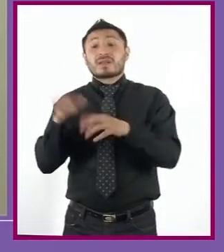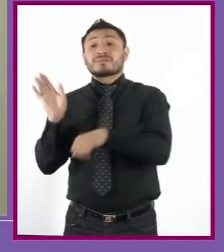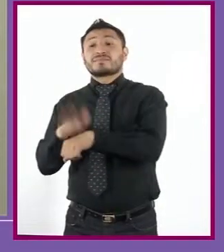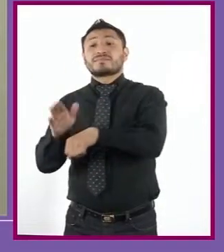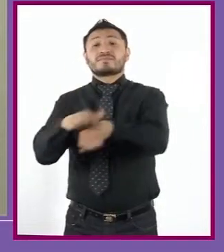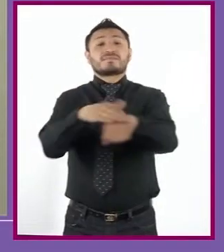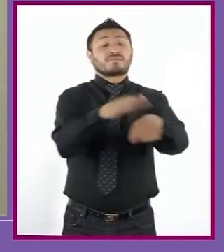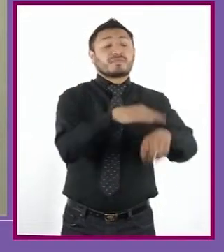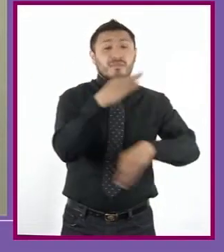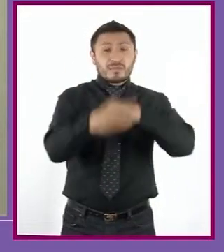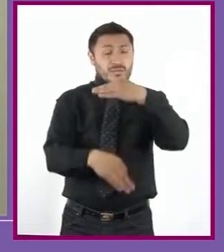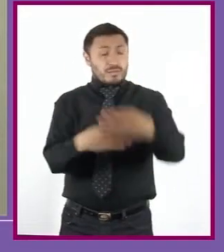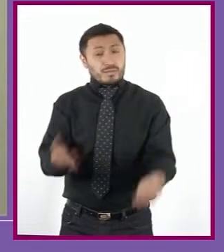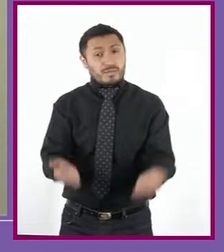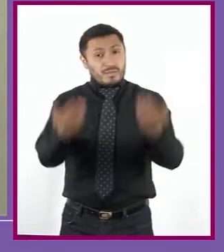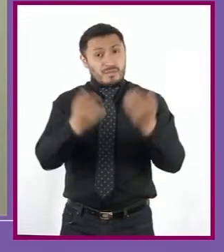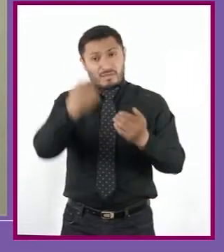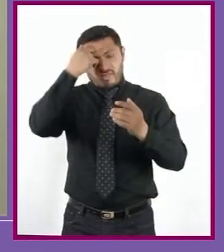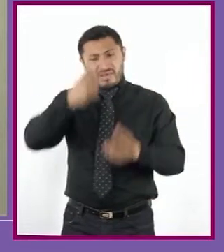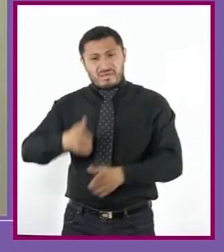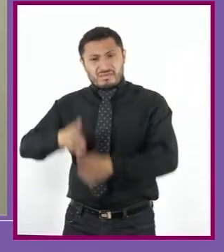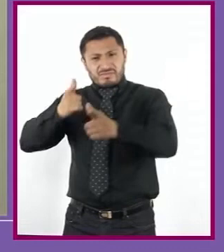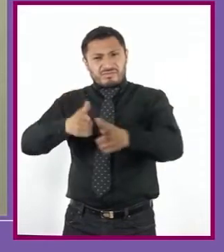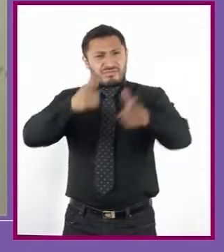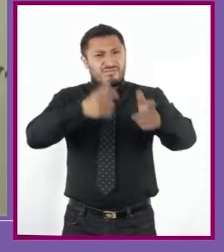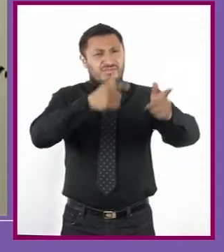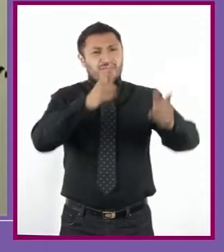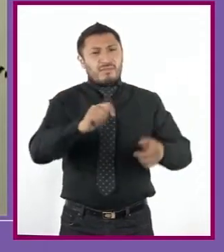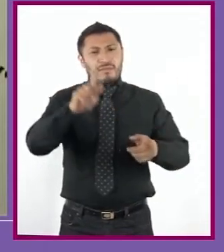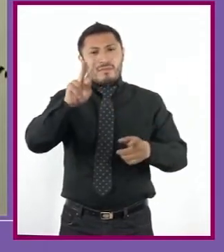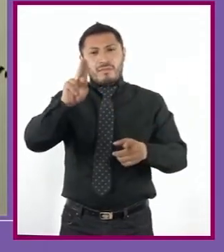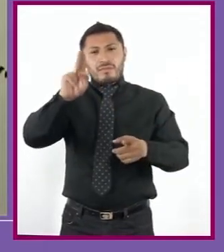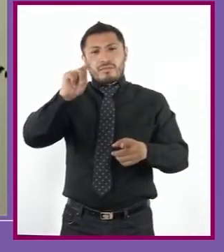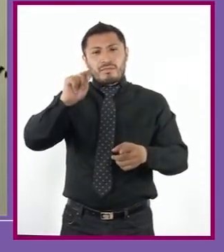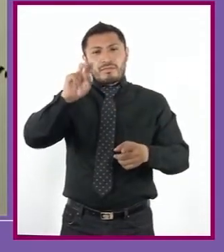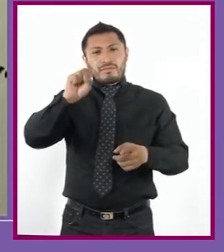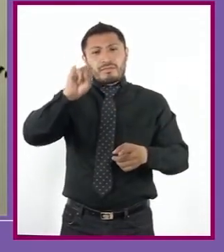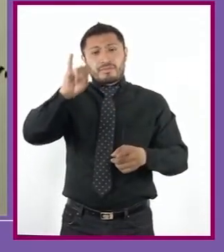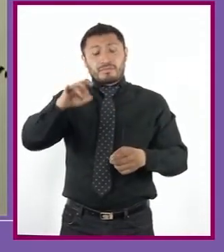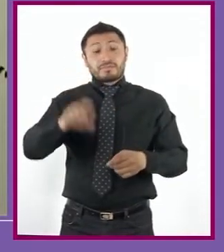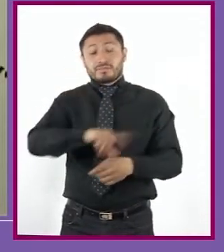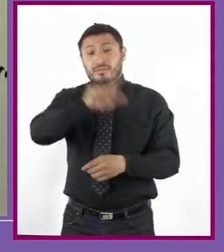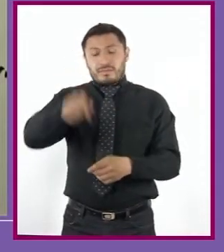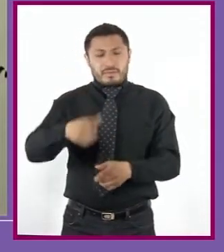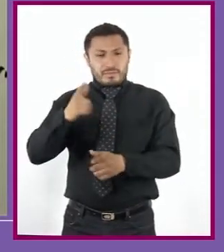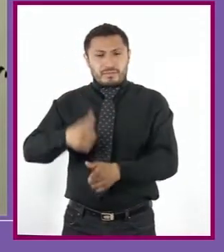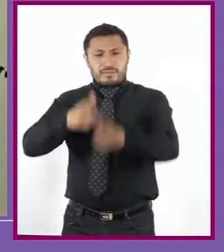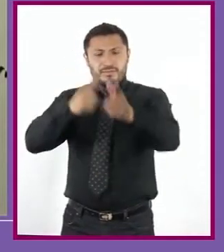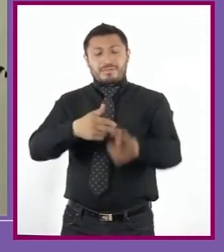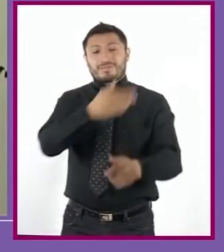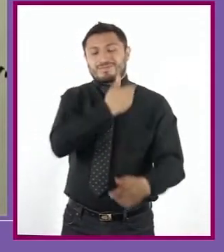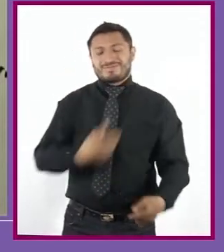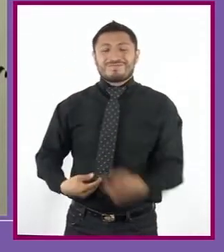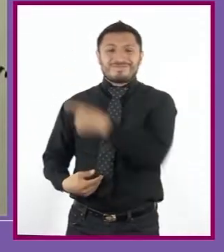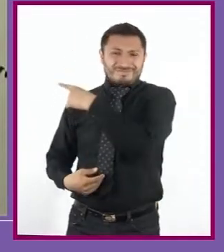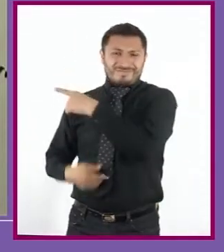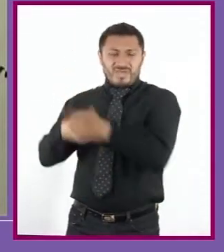población Hutu para que asesinara a los Tutsis. Tras el asesinato del presidente Habyarimana